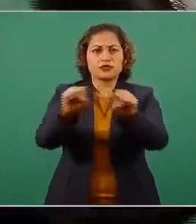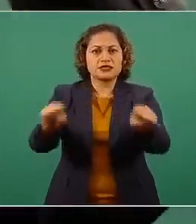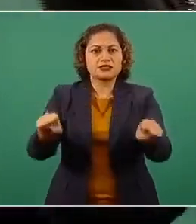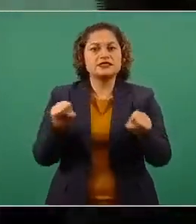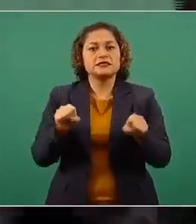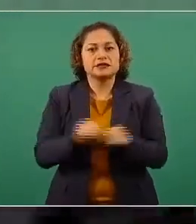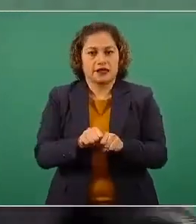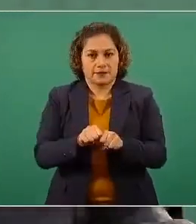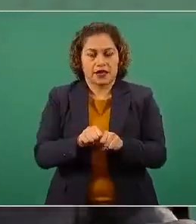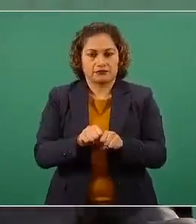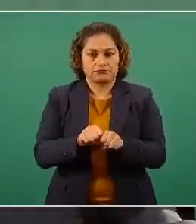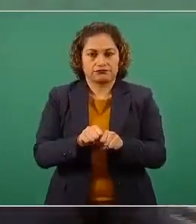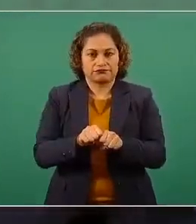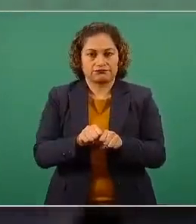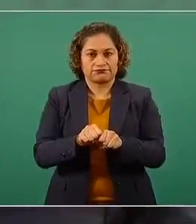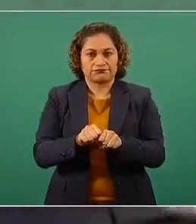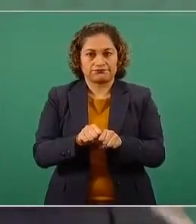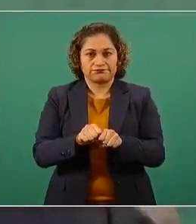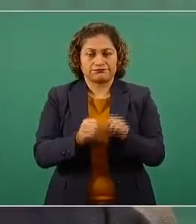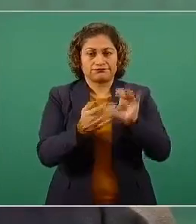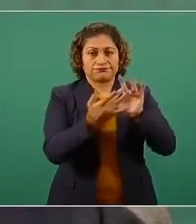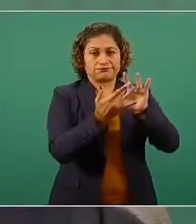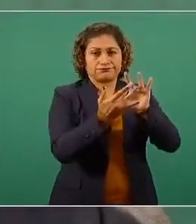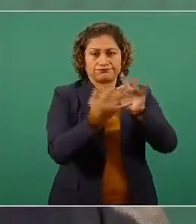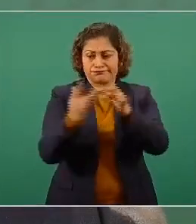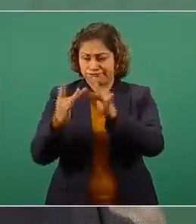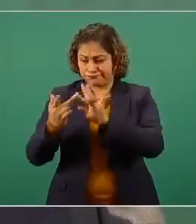sus líneas de transmisión,